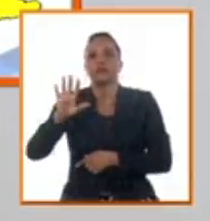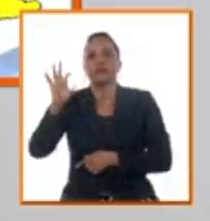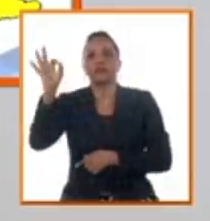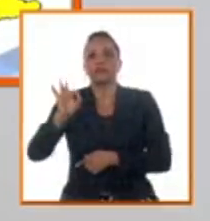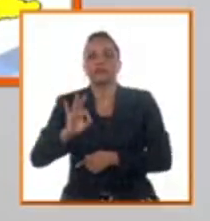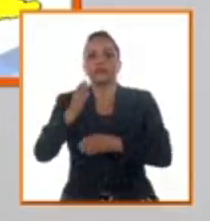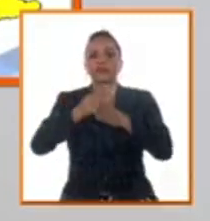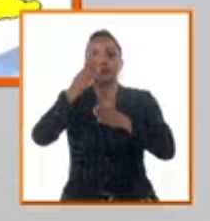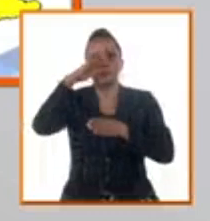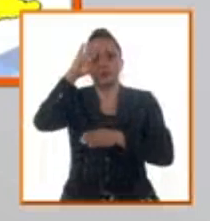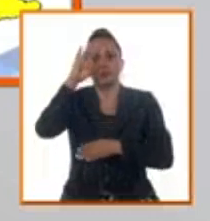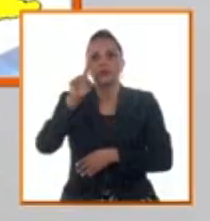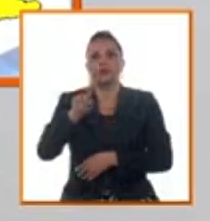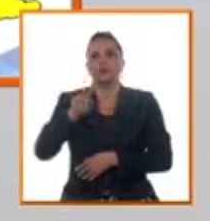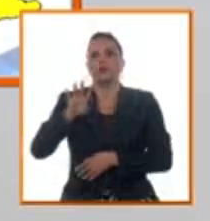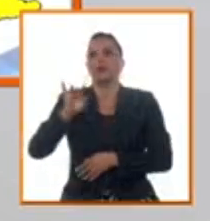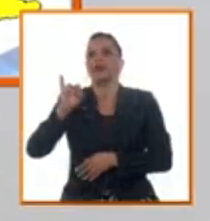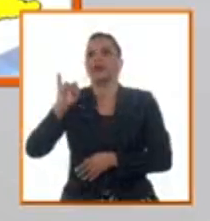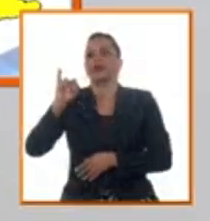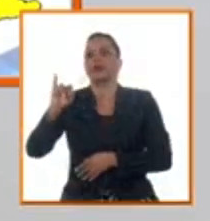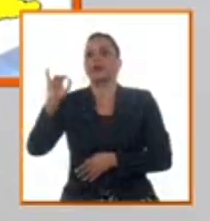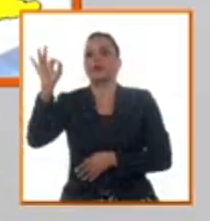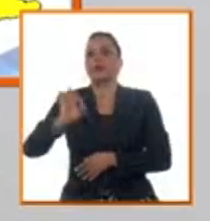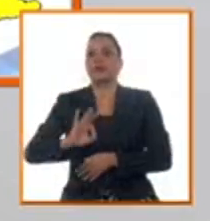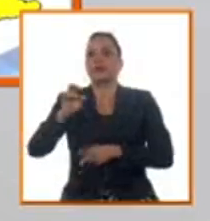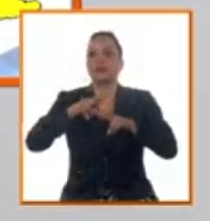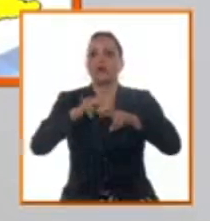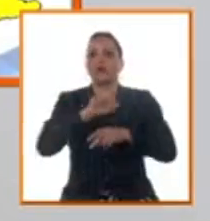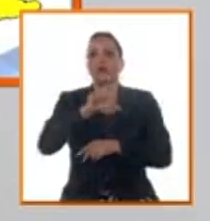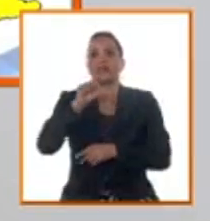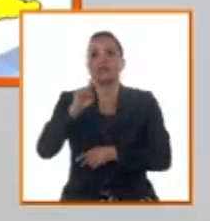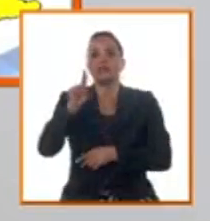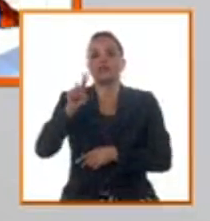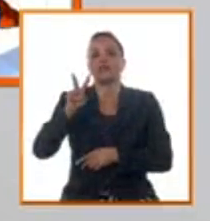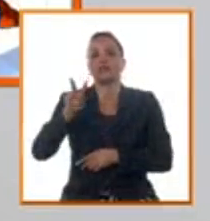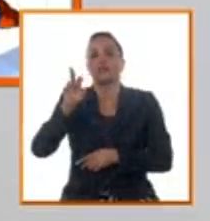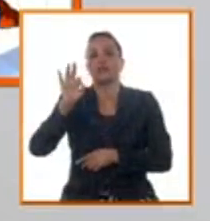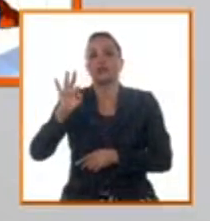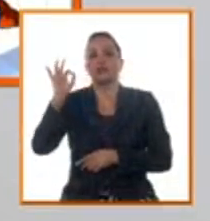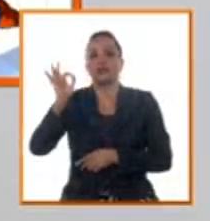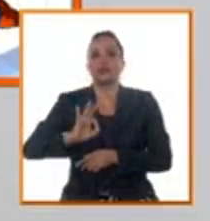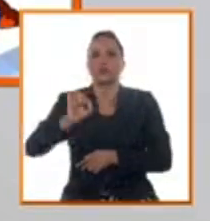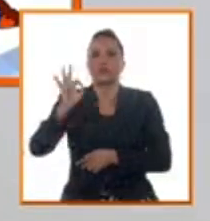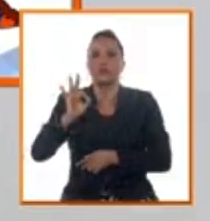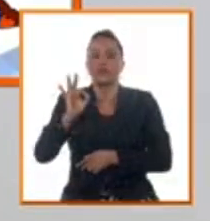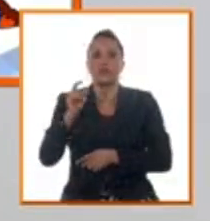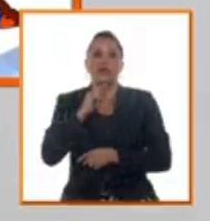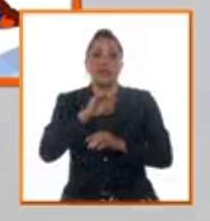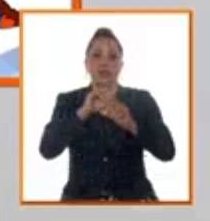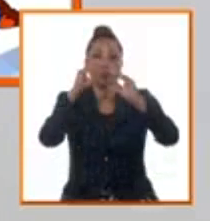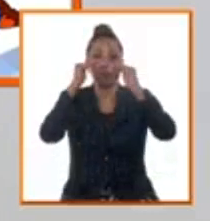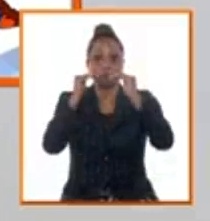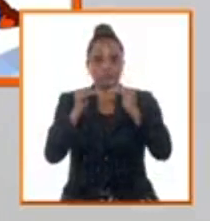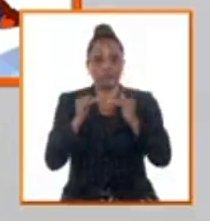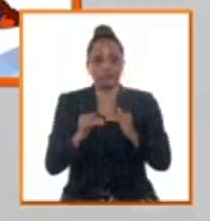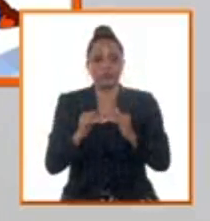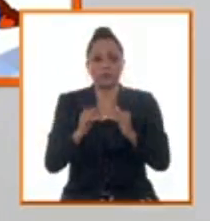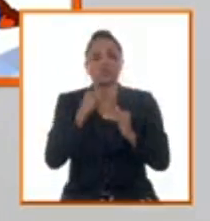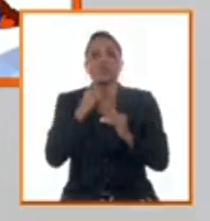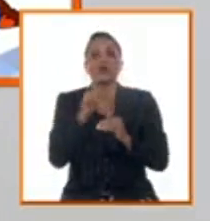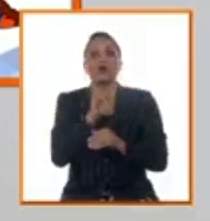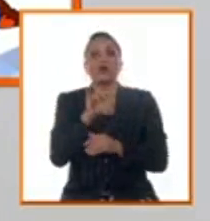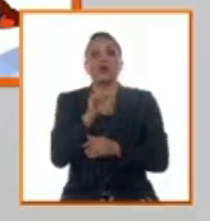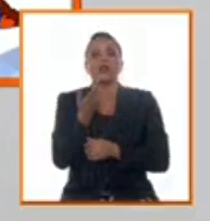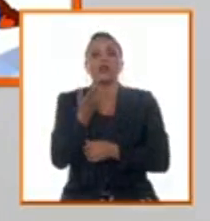También hay que destacar que para la región occidental, como se puede apreciar en esta gráfica, pues los valores de